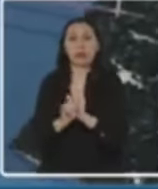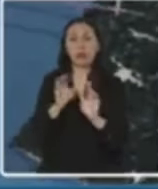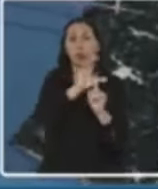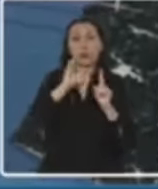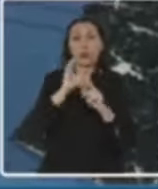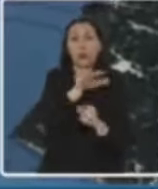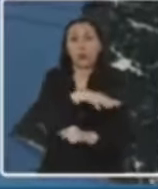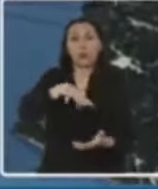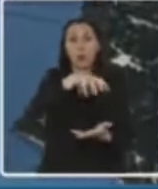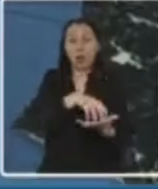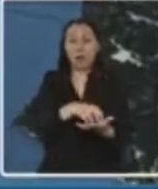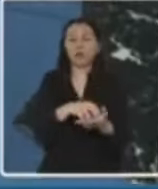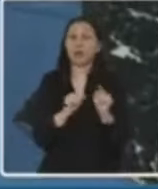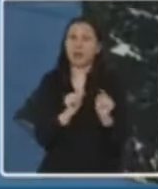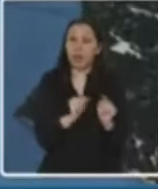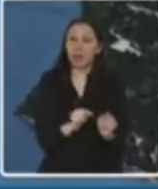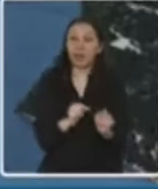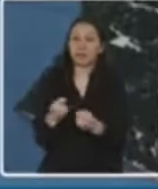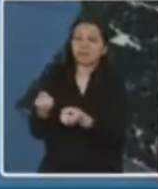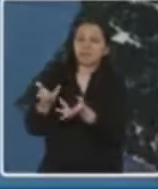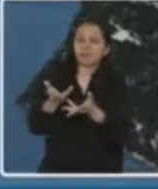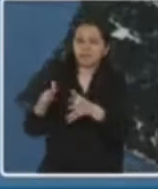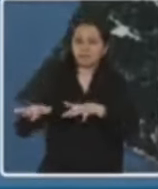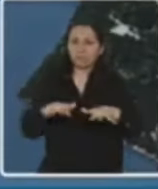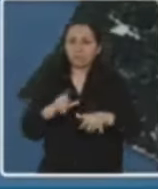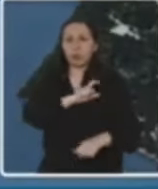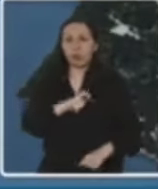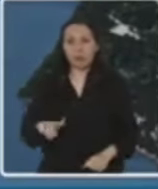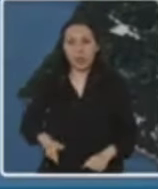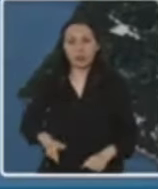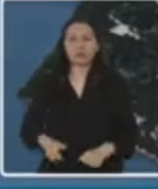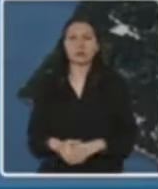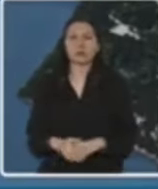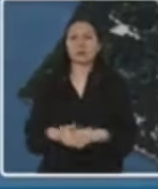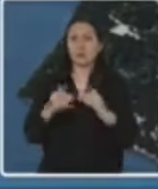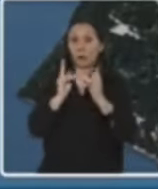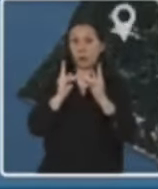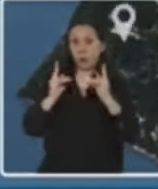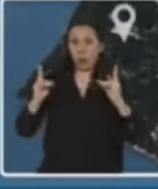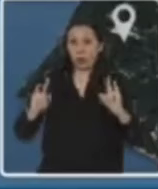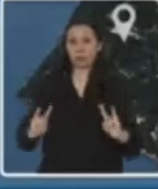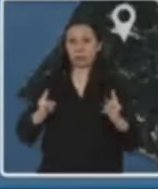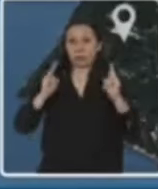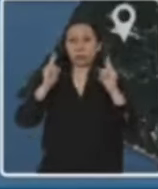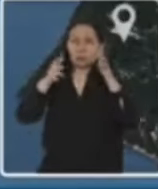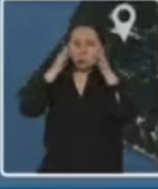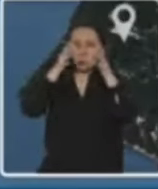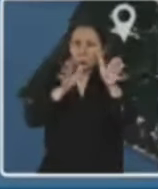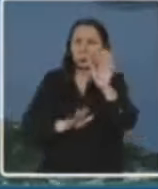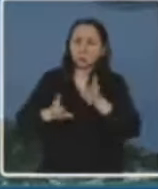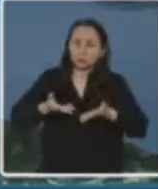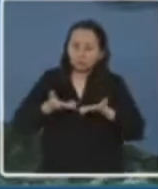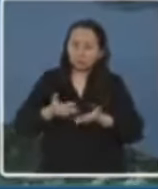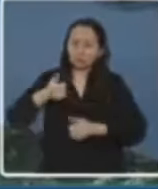la cultura de un pueblo eso es lo que inspira el accionar de nuestro gobierno este puente que aquí se está construyendo con dedicación con